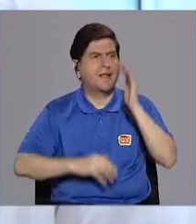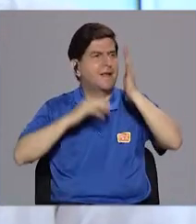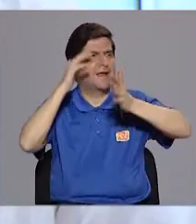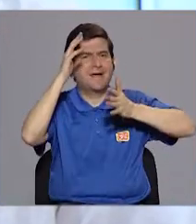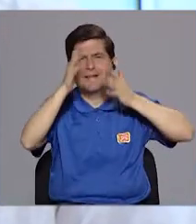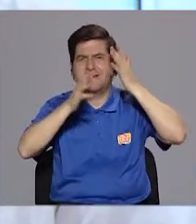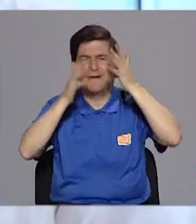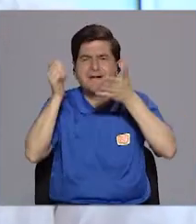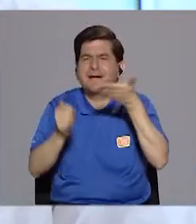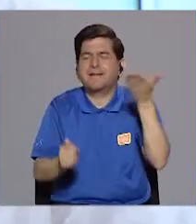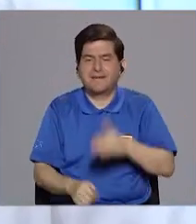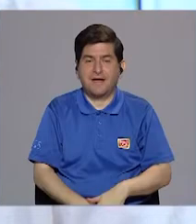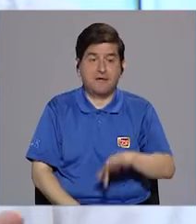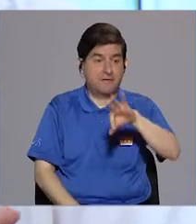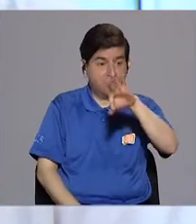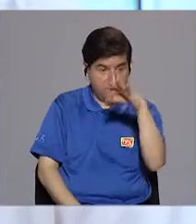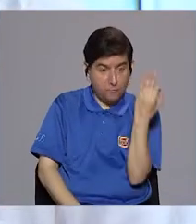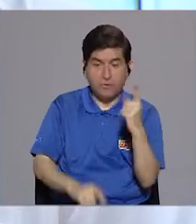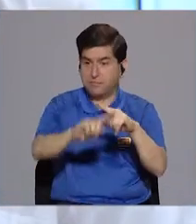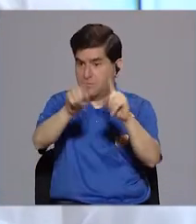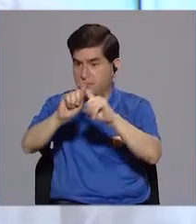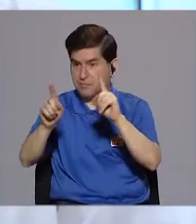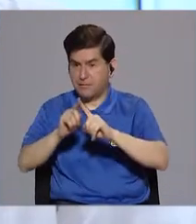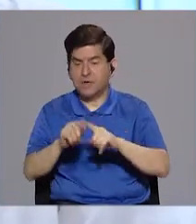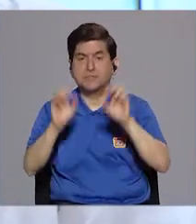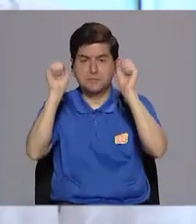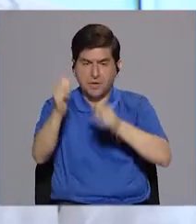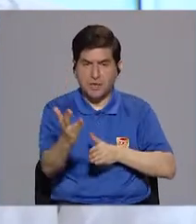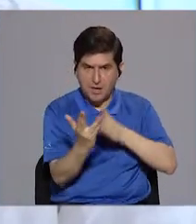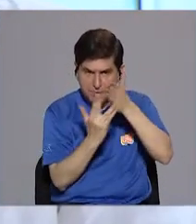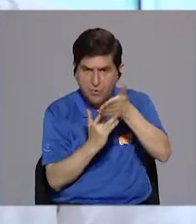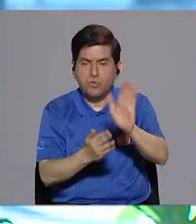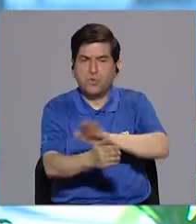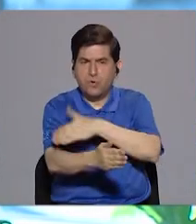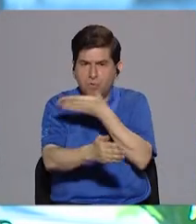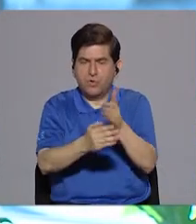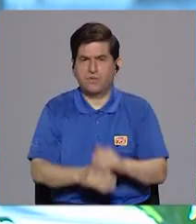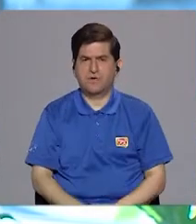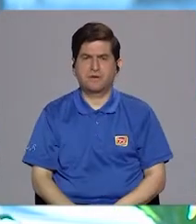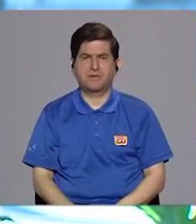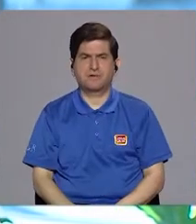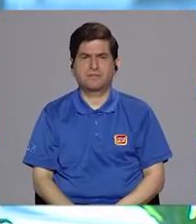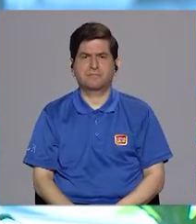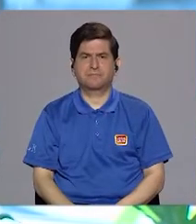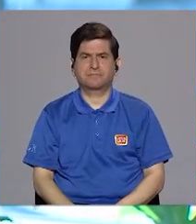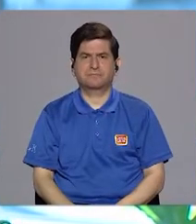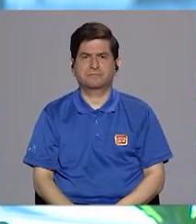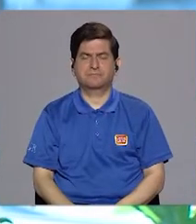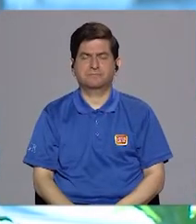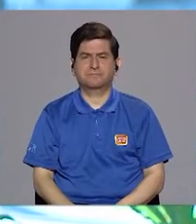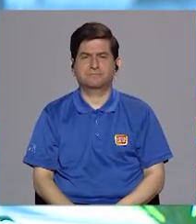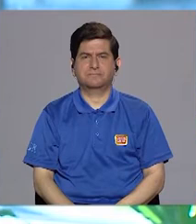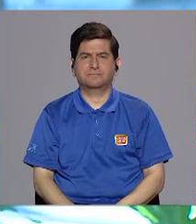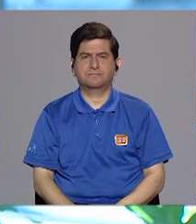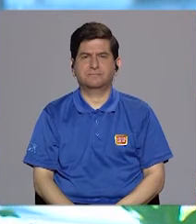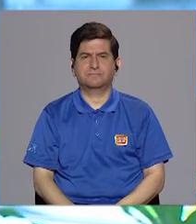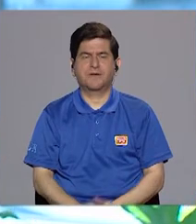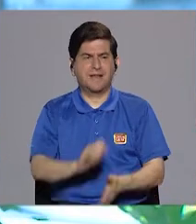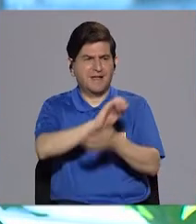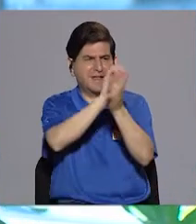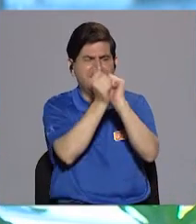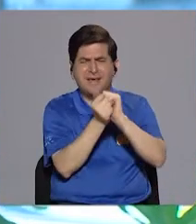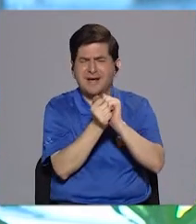crear medios para que llegue esta música. ¿Cómo hacemos para cambiar